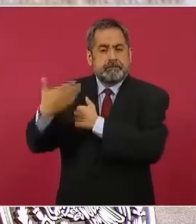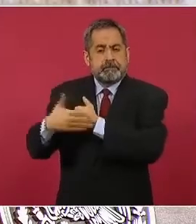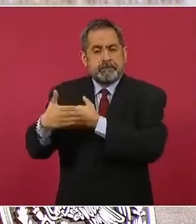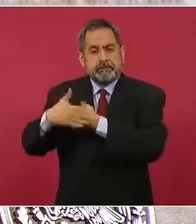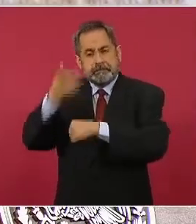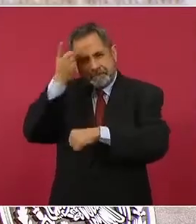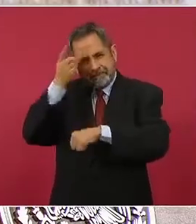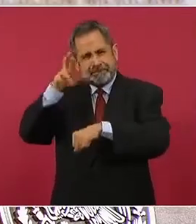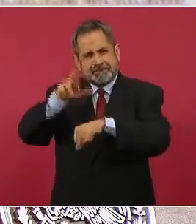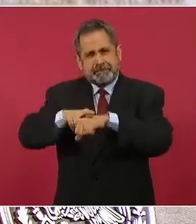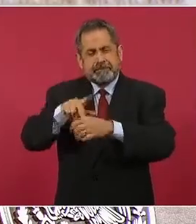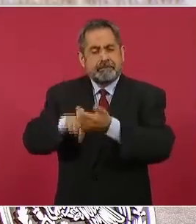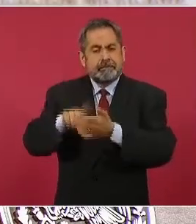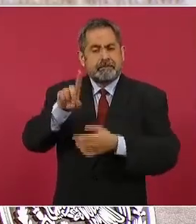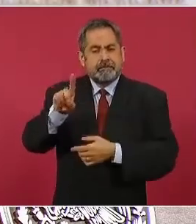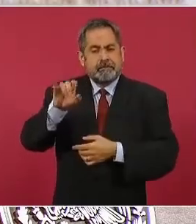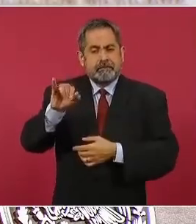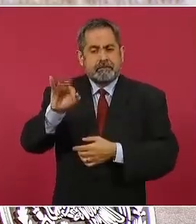Va a ser